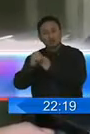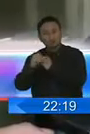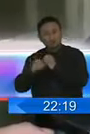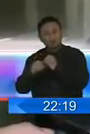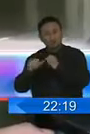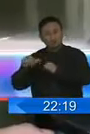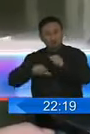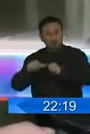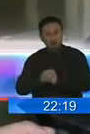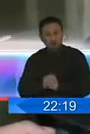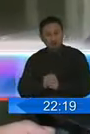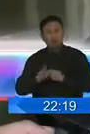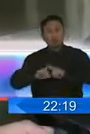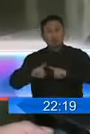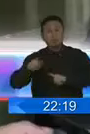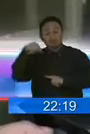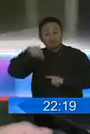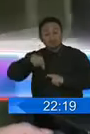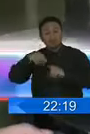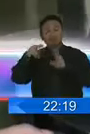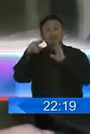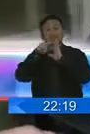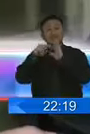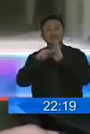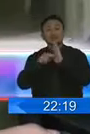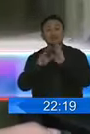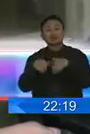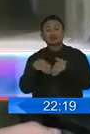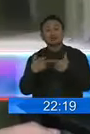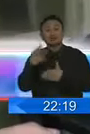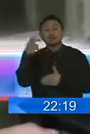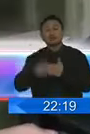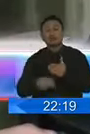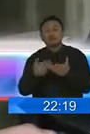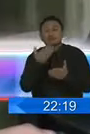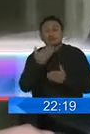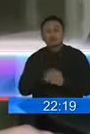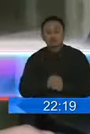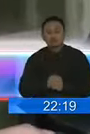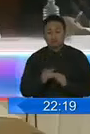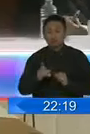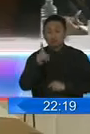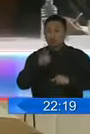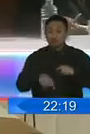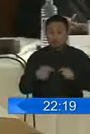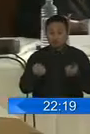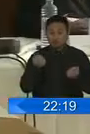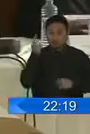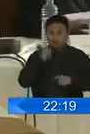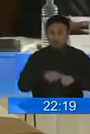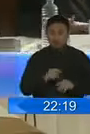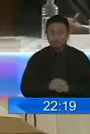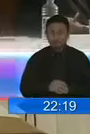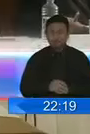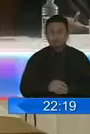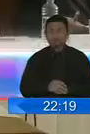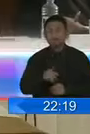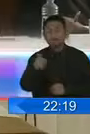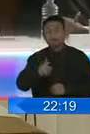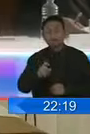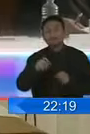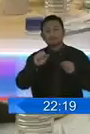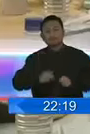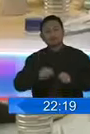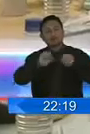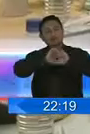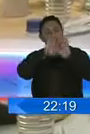estar identificado, tipificado, cómo es el régimen de sanción, porque si no, no se puede ejecutar. Para tal efecto, dicen, se necesita una redacción